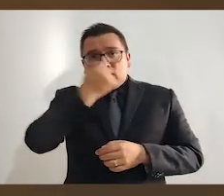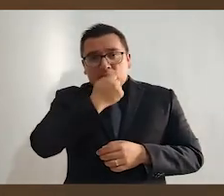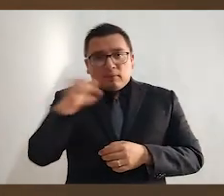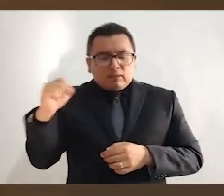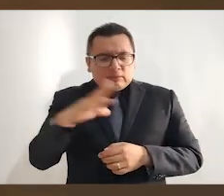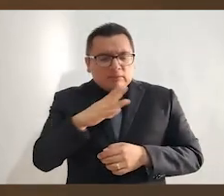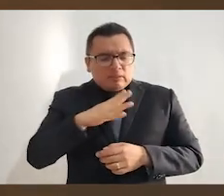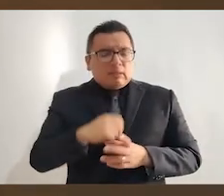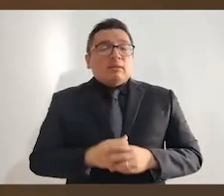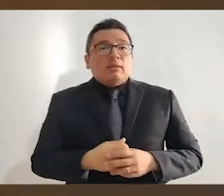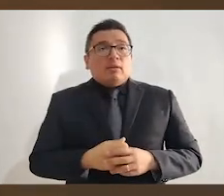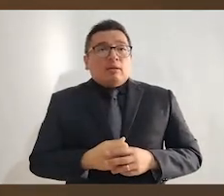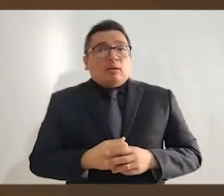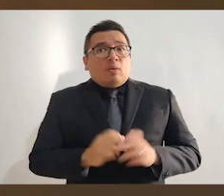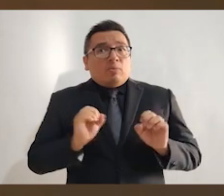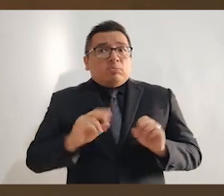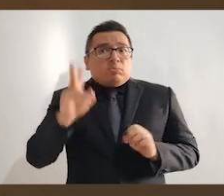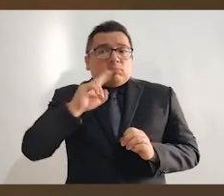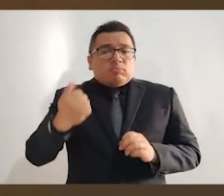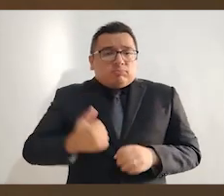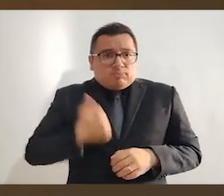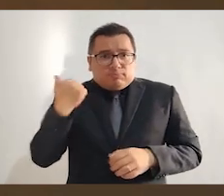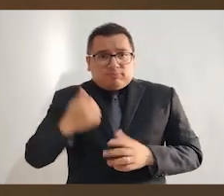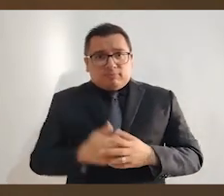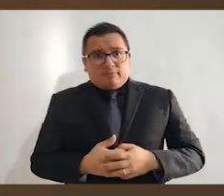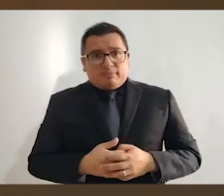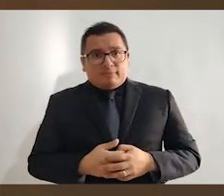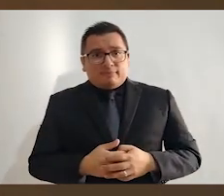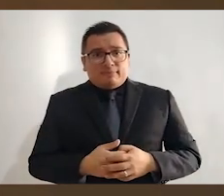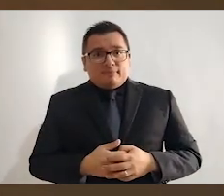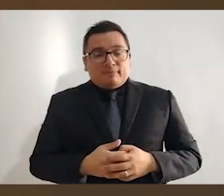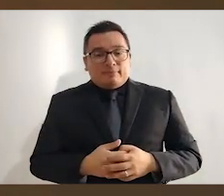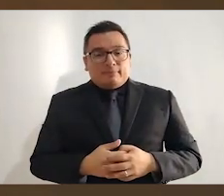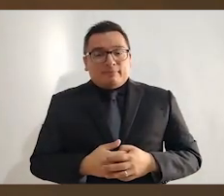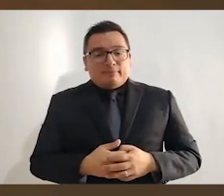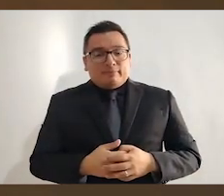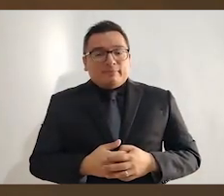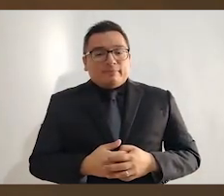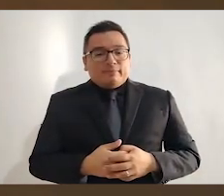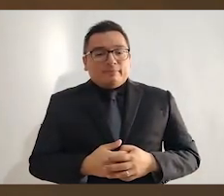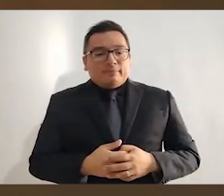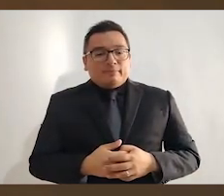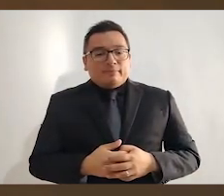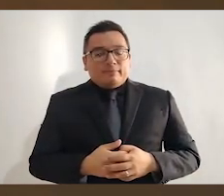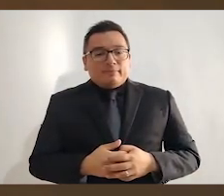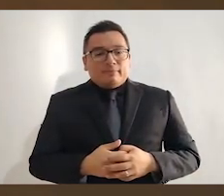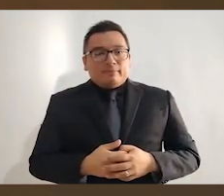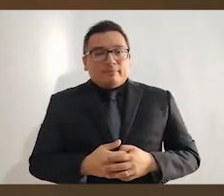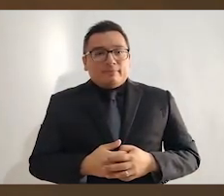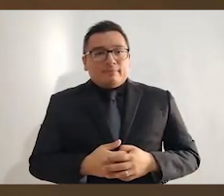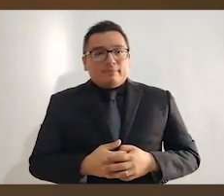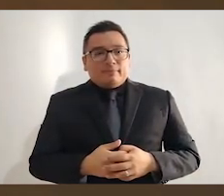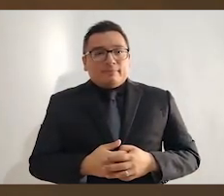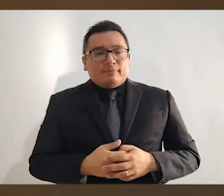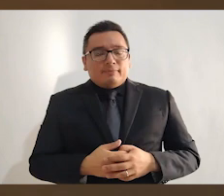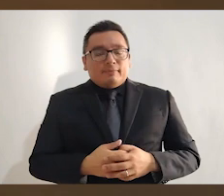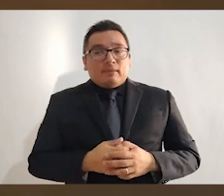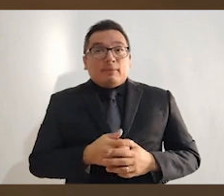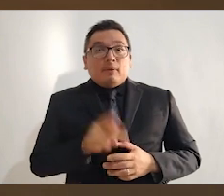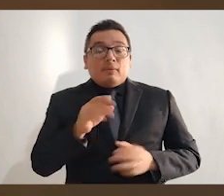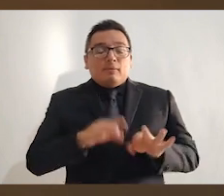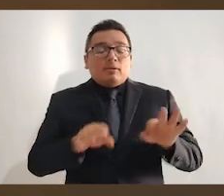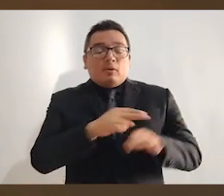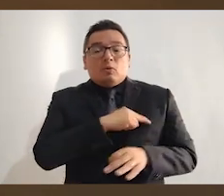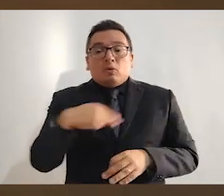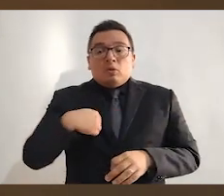con discapacidad cuenta y sacarle mucho provecho. O sea, es nada más de perder el